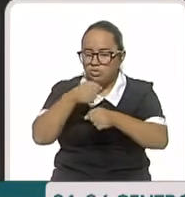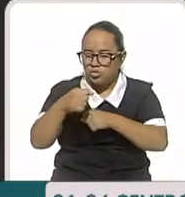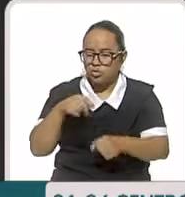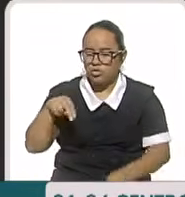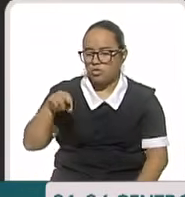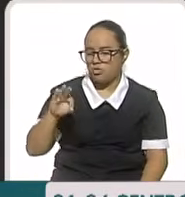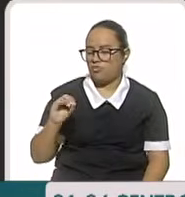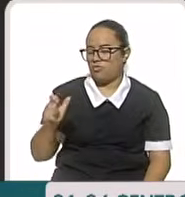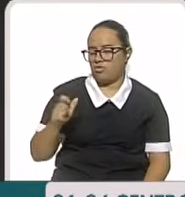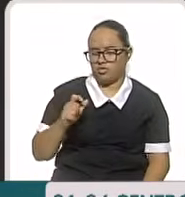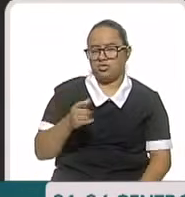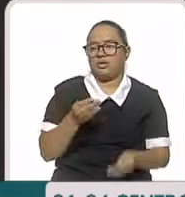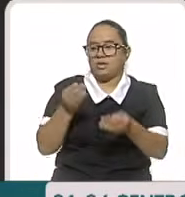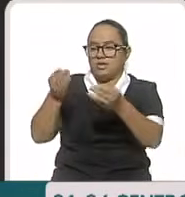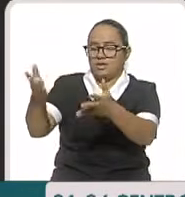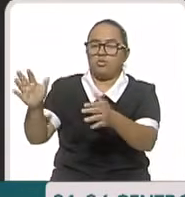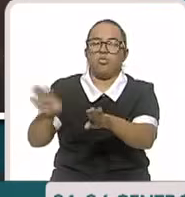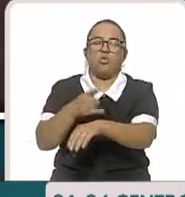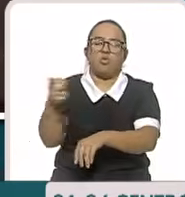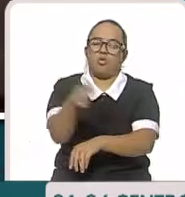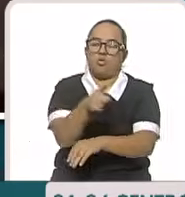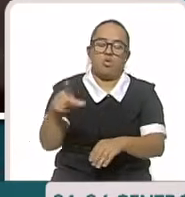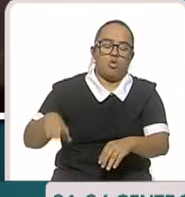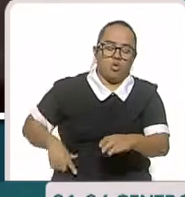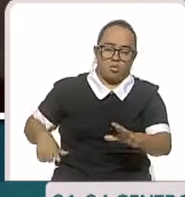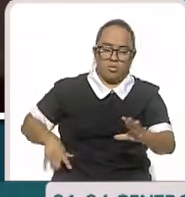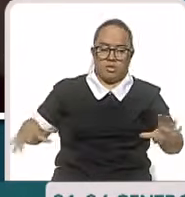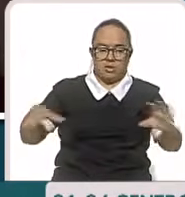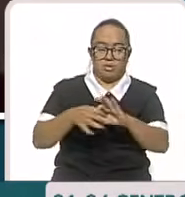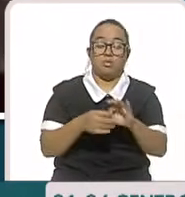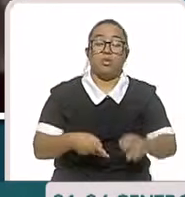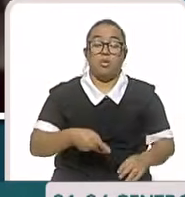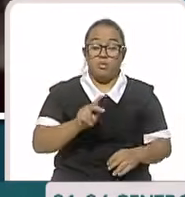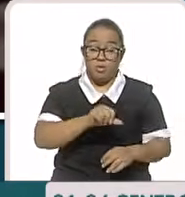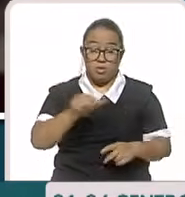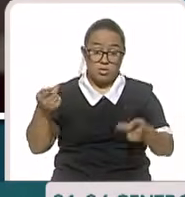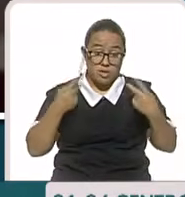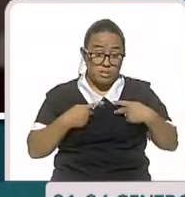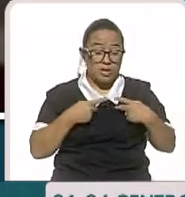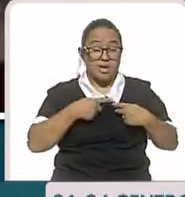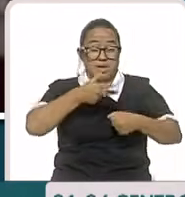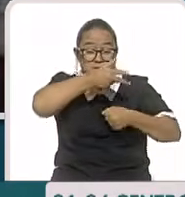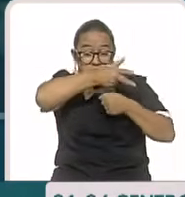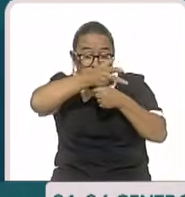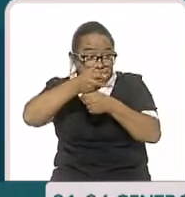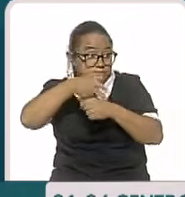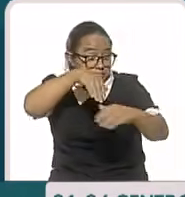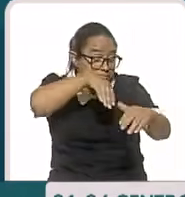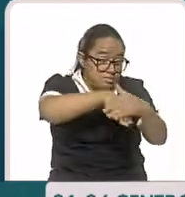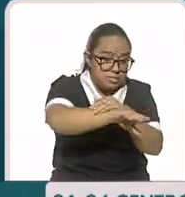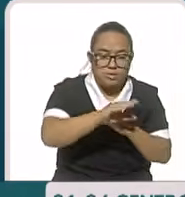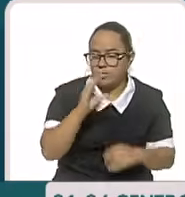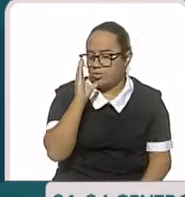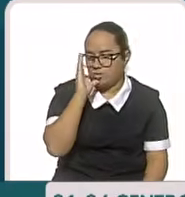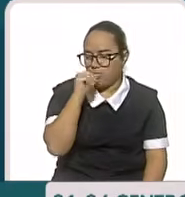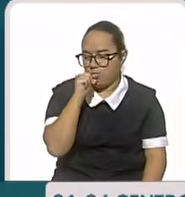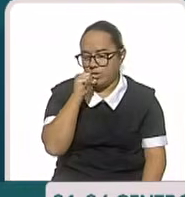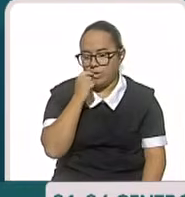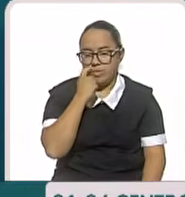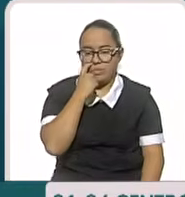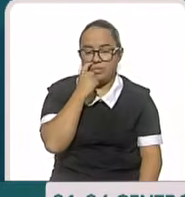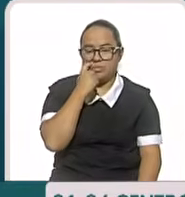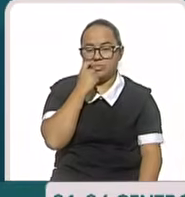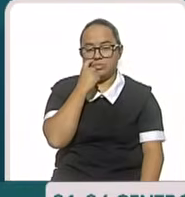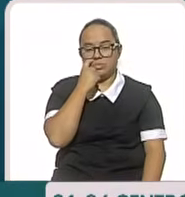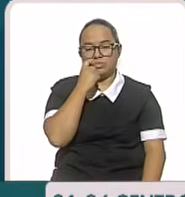a quien le proporcionaron ese video, pero la mayoría de los demás periodistas no tenemos acceso a esa información. Entonces,